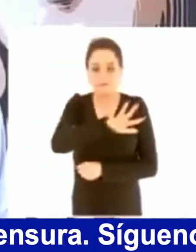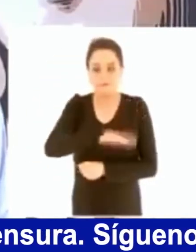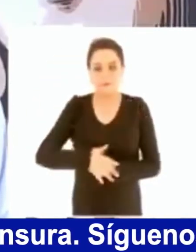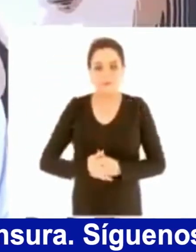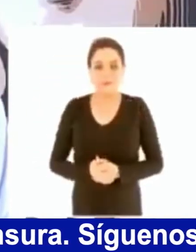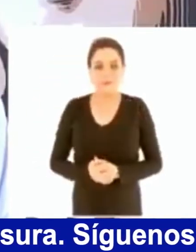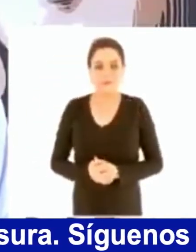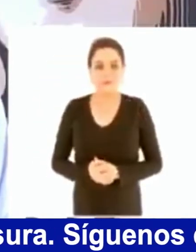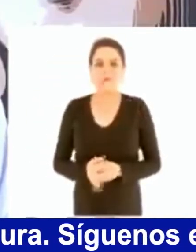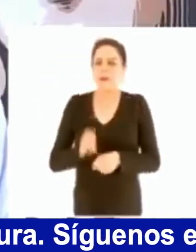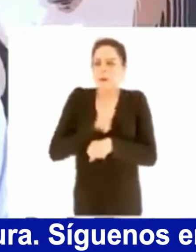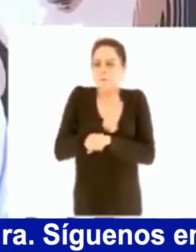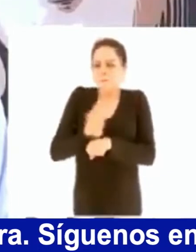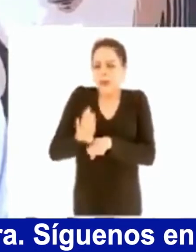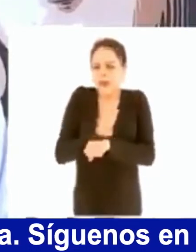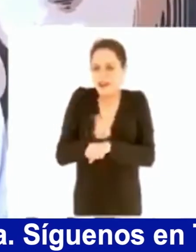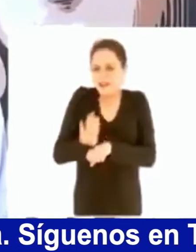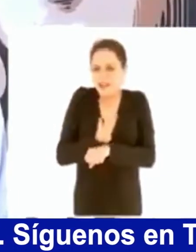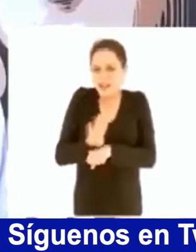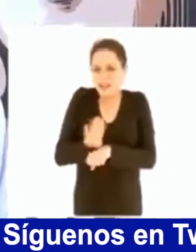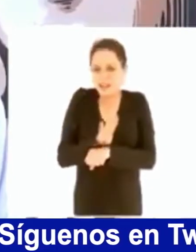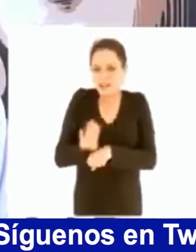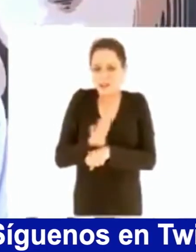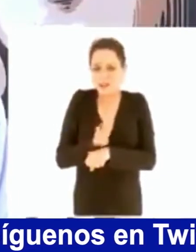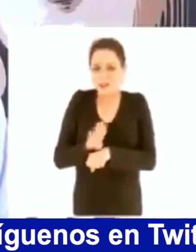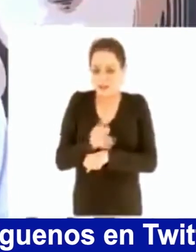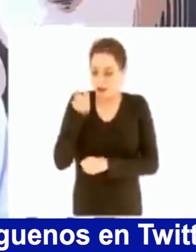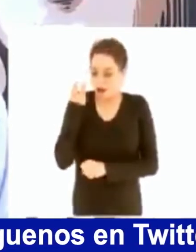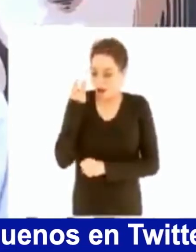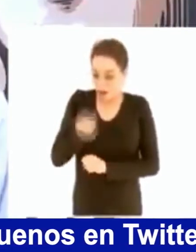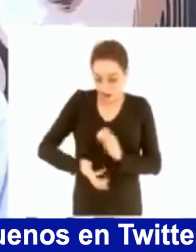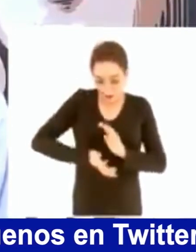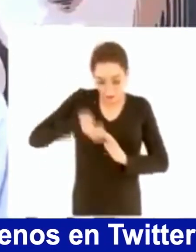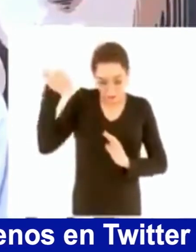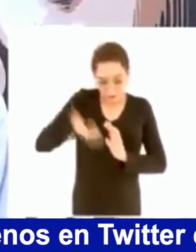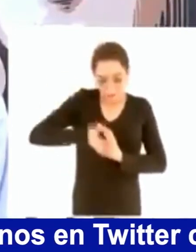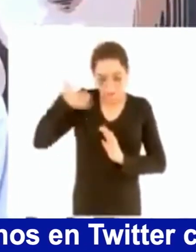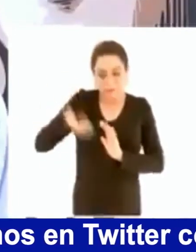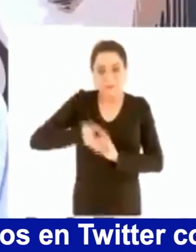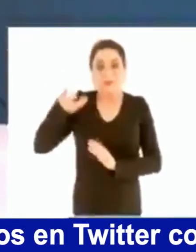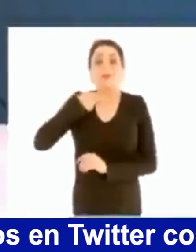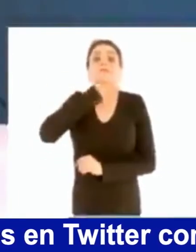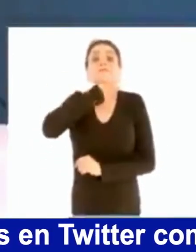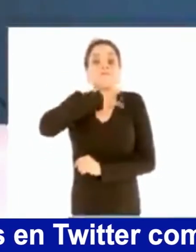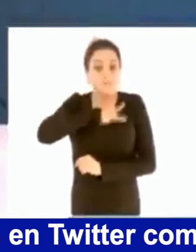Y los beneficios del petróleo